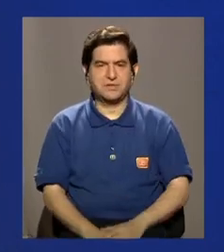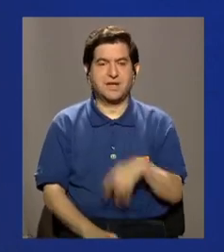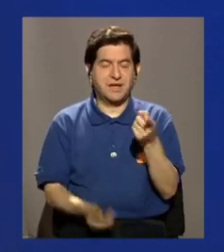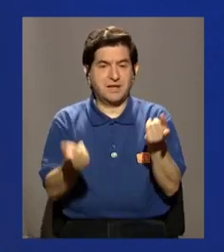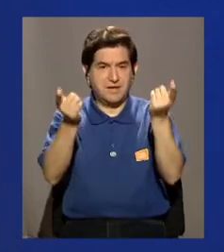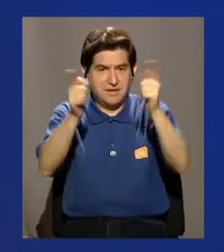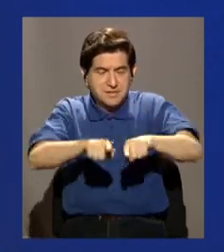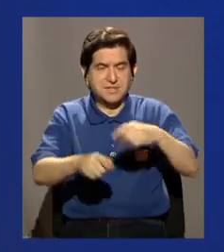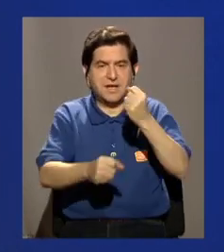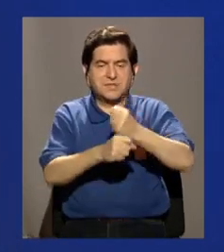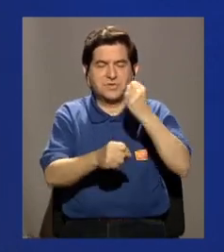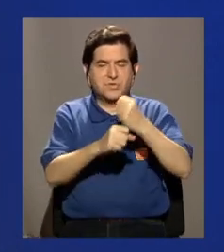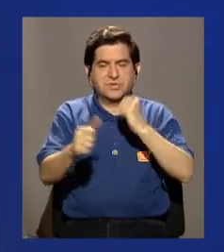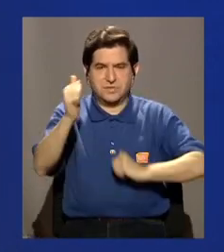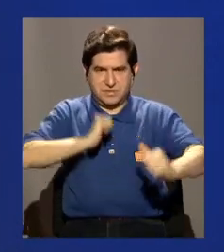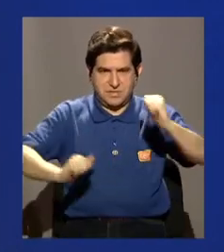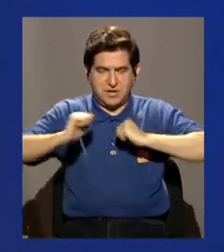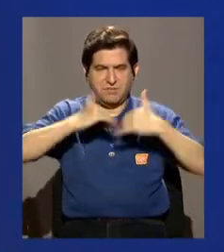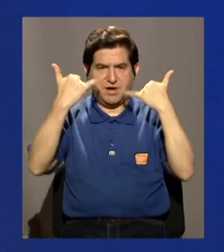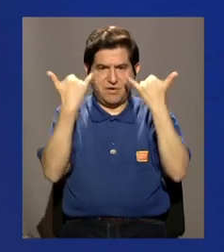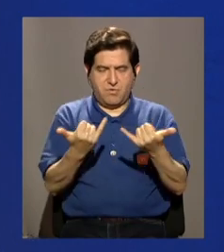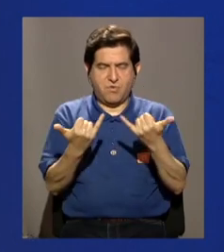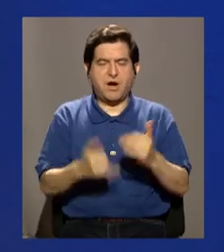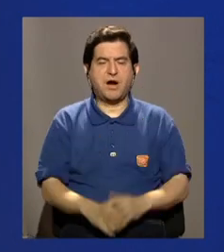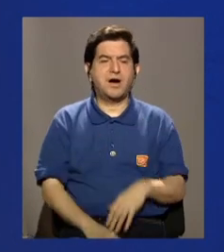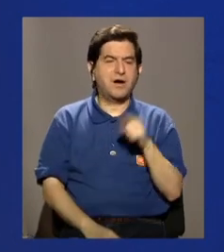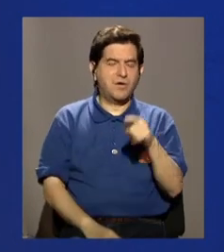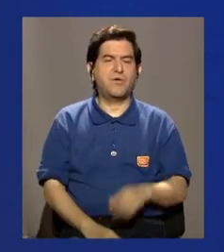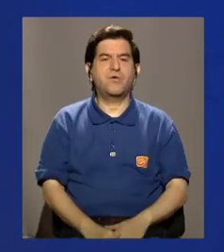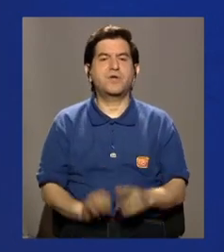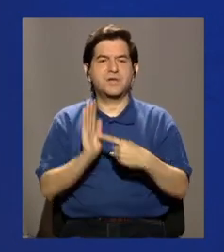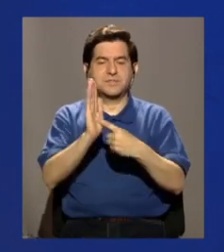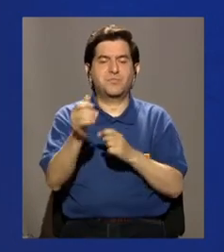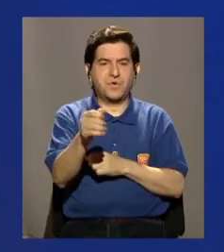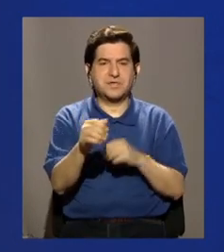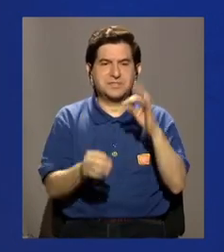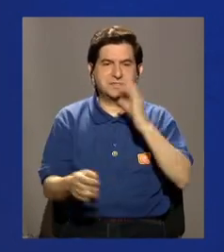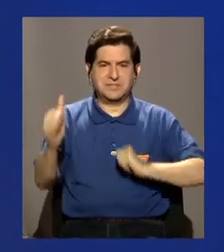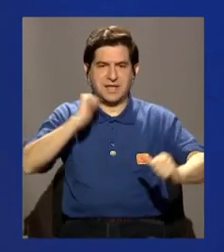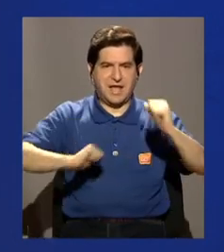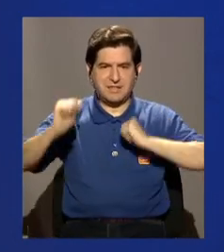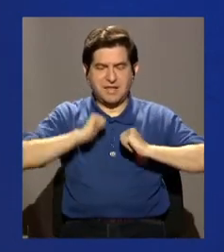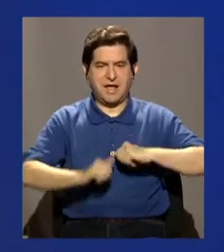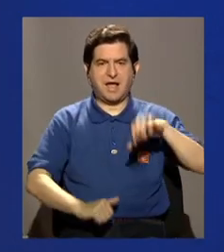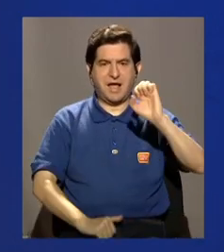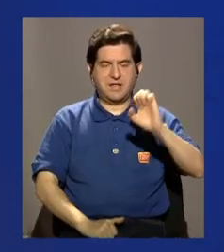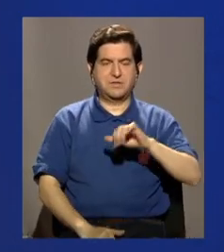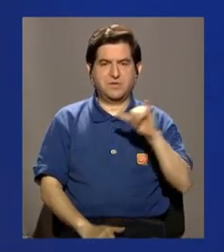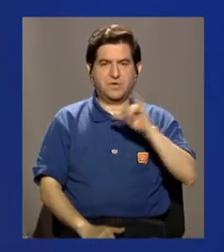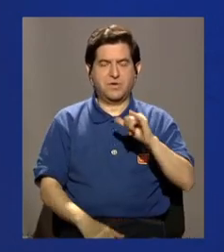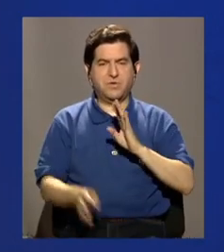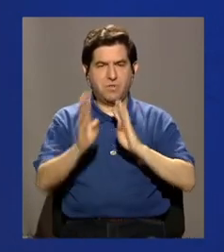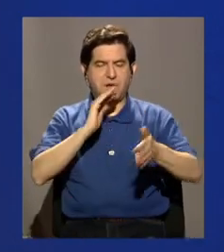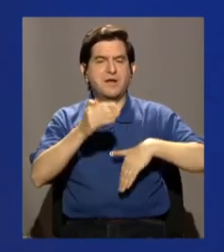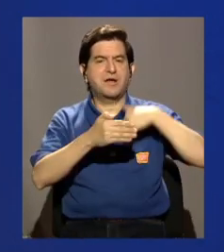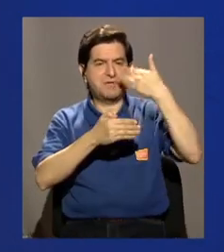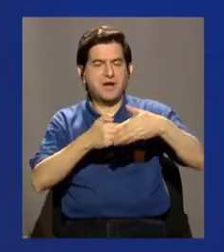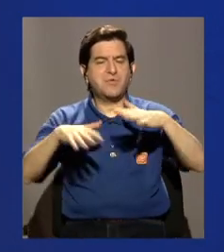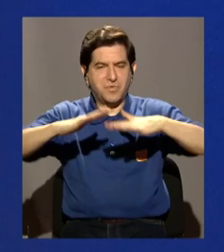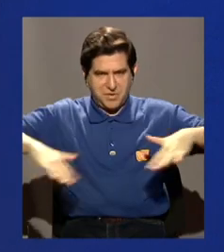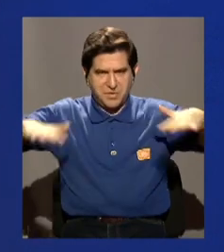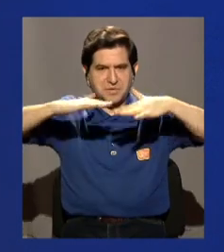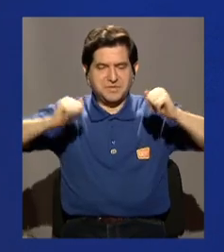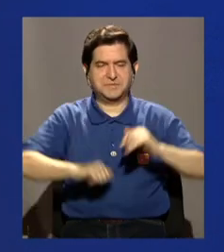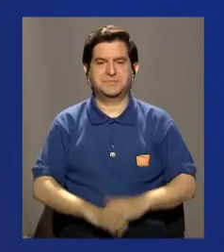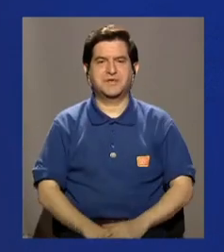oportunidad es una obra de teatro que está en este momento en cartelera en el teatro escalante un nuevo espacio del cual también vamos a hablar más adelante